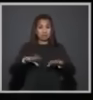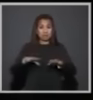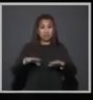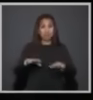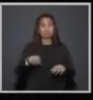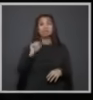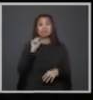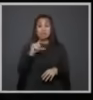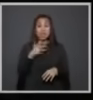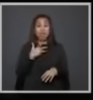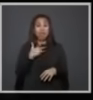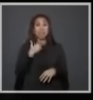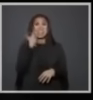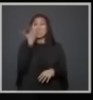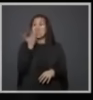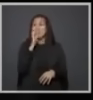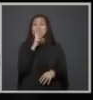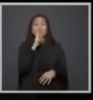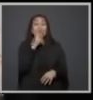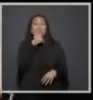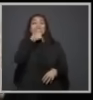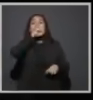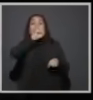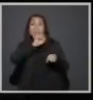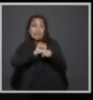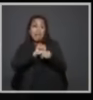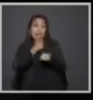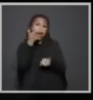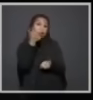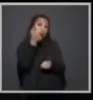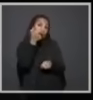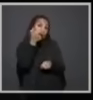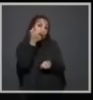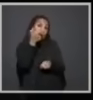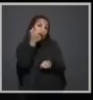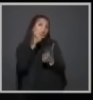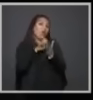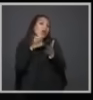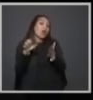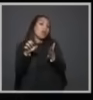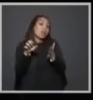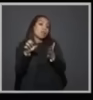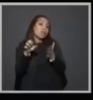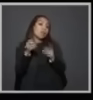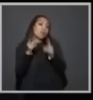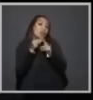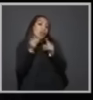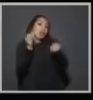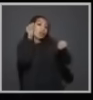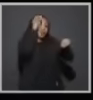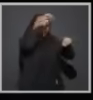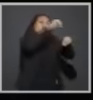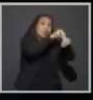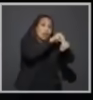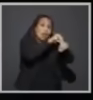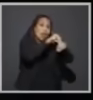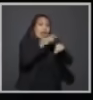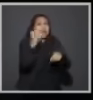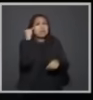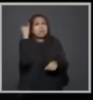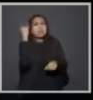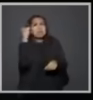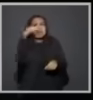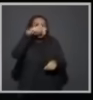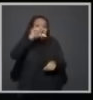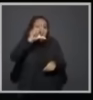estamos planteando es que la Secretaría de Economía, pues ¿Aquí a Nuevo León? esté aquí,